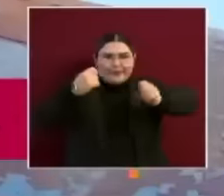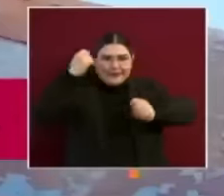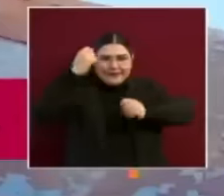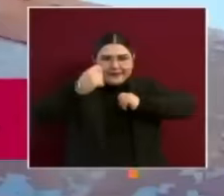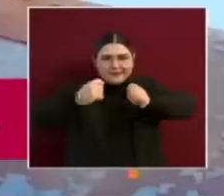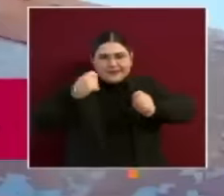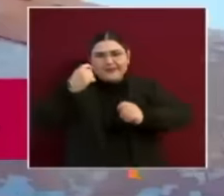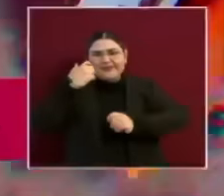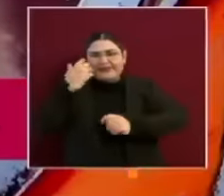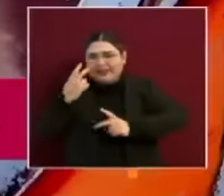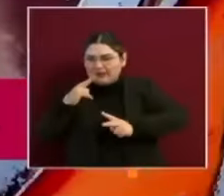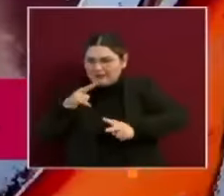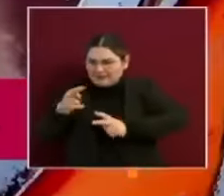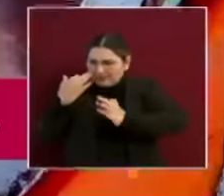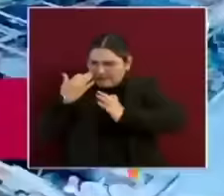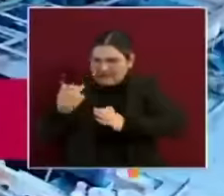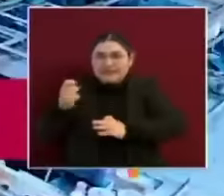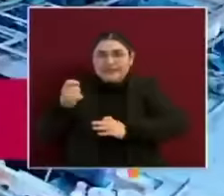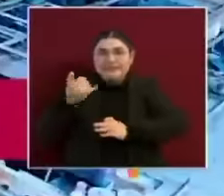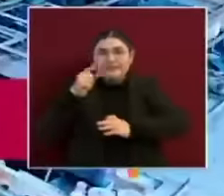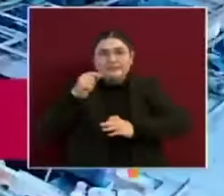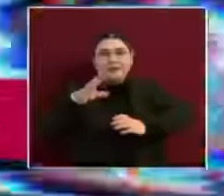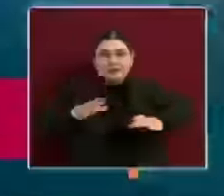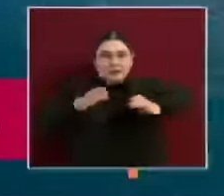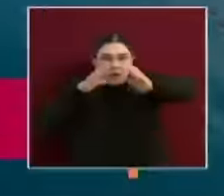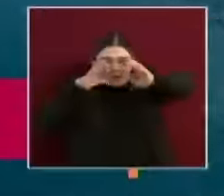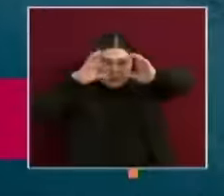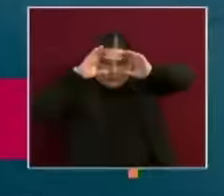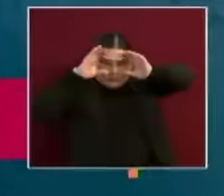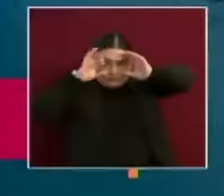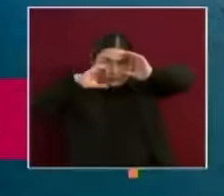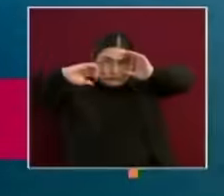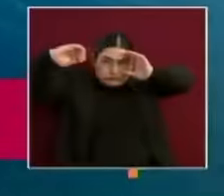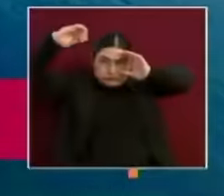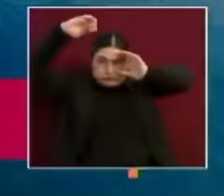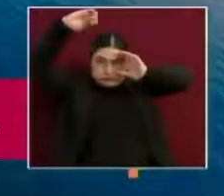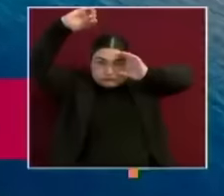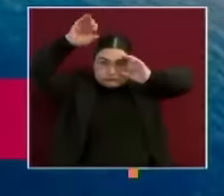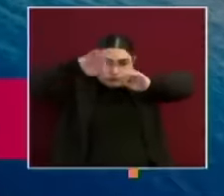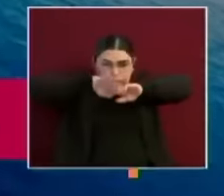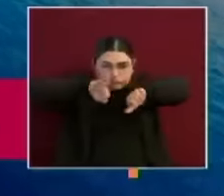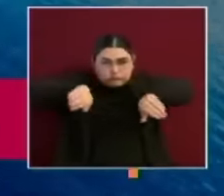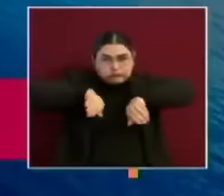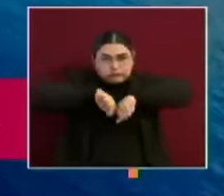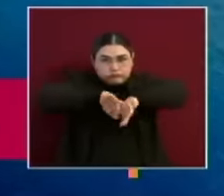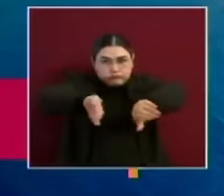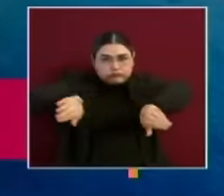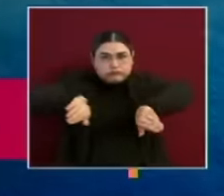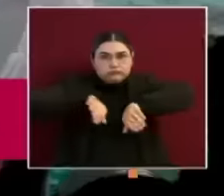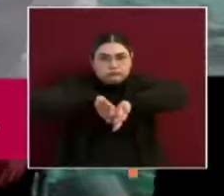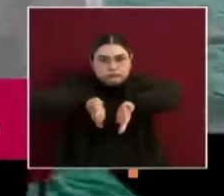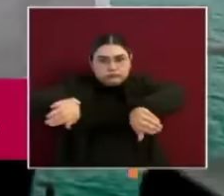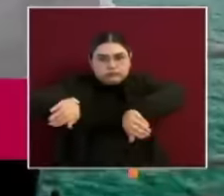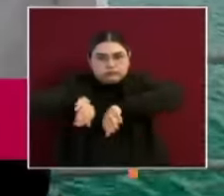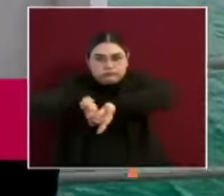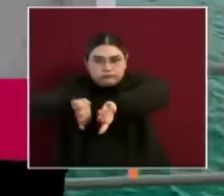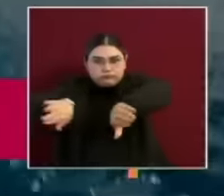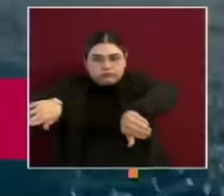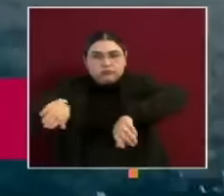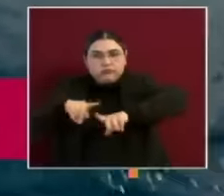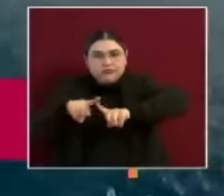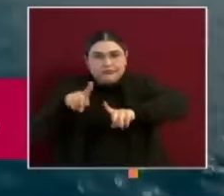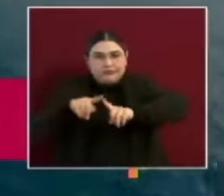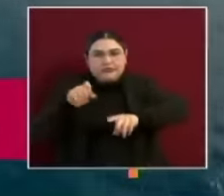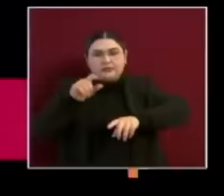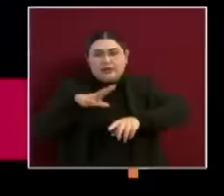para el buceo. Y hay clubes de buceo en todo el país,